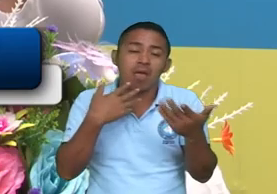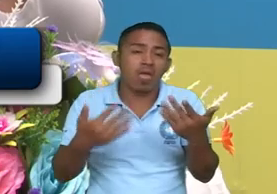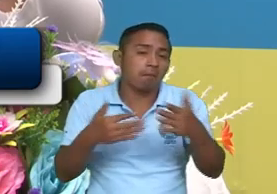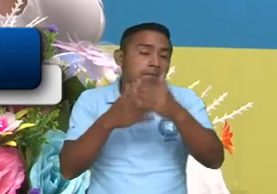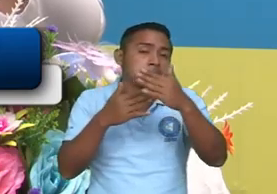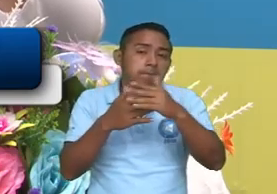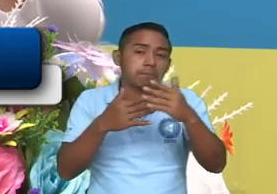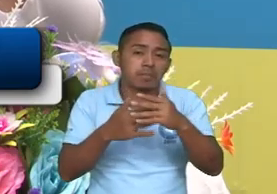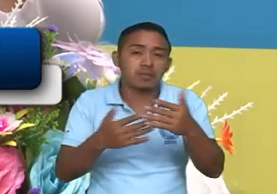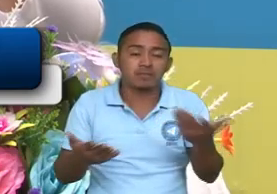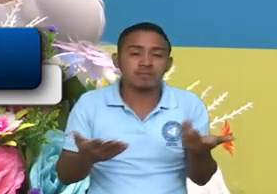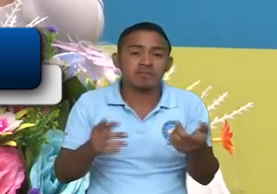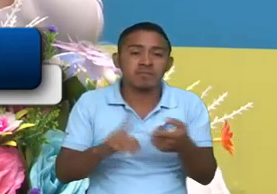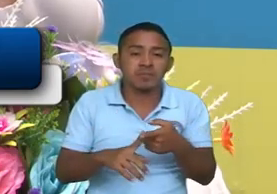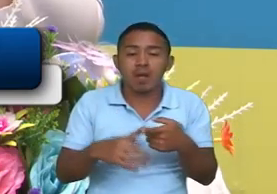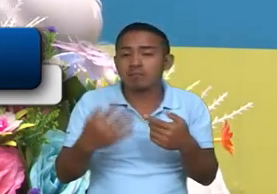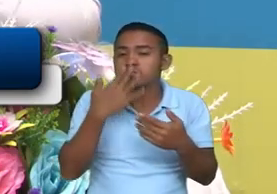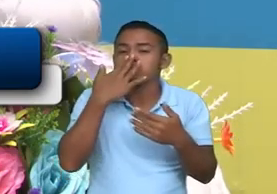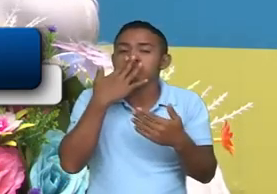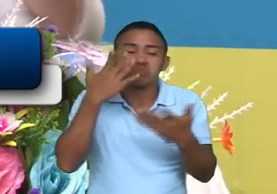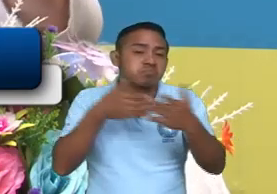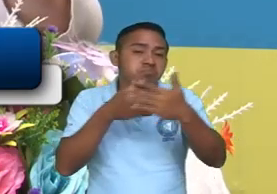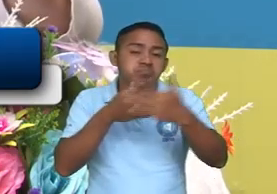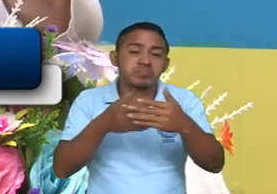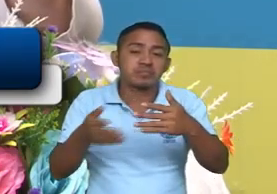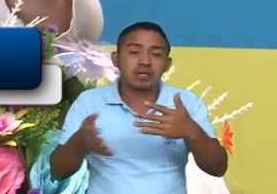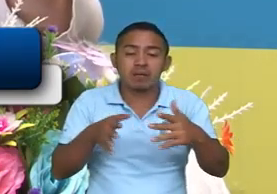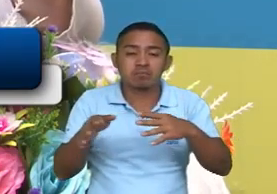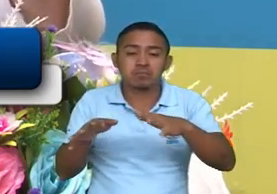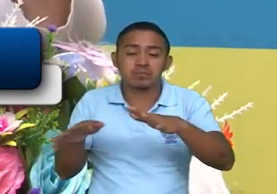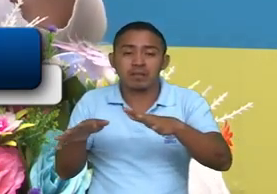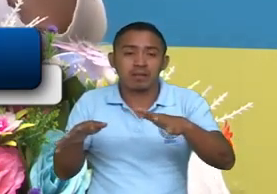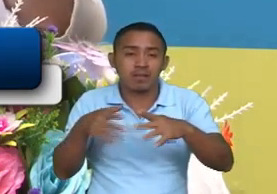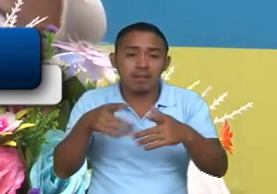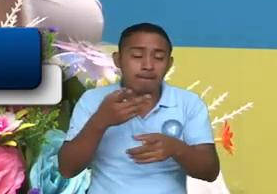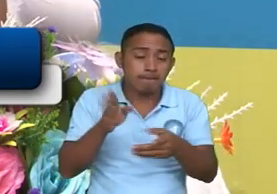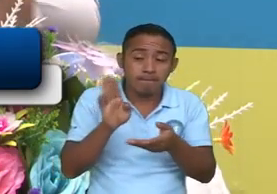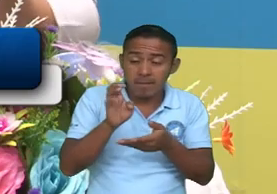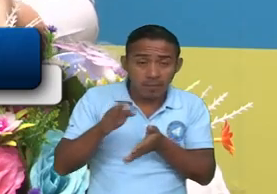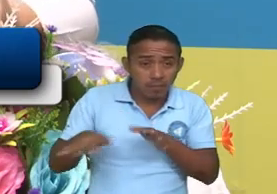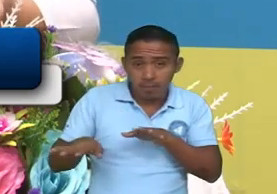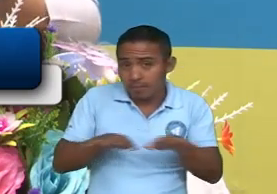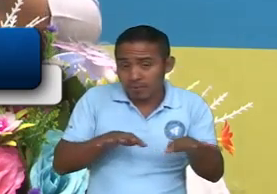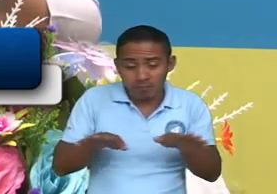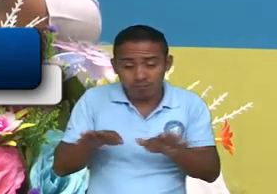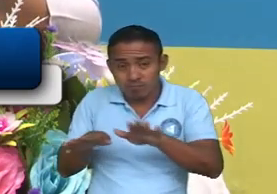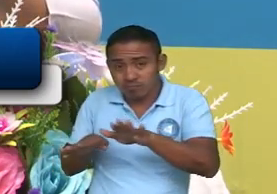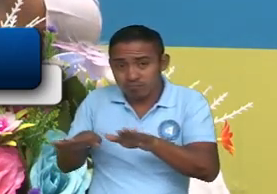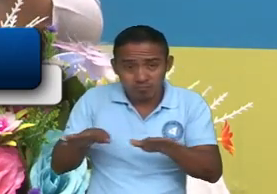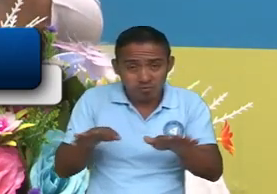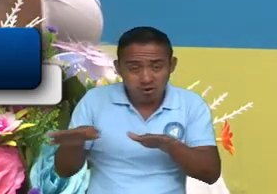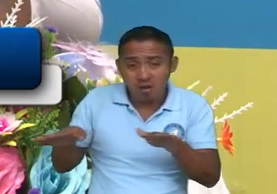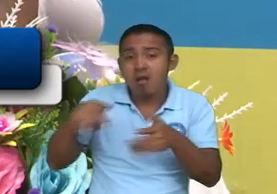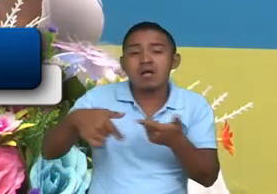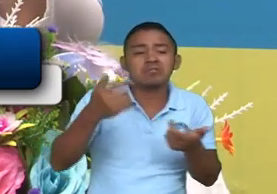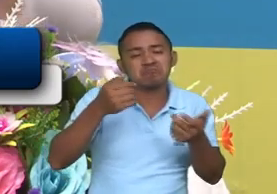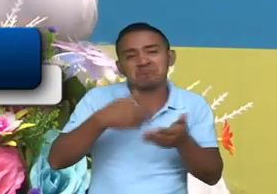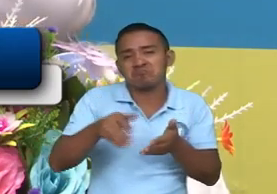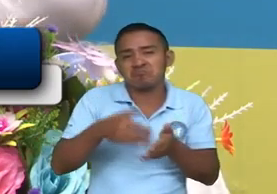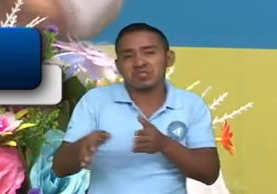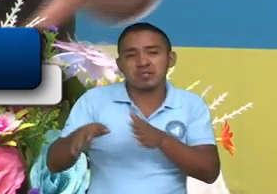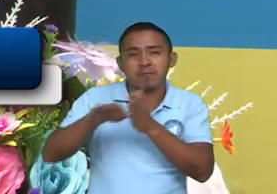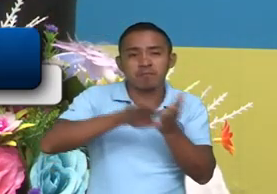La posición boca abajo incrementa el riesgo de que este niño, por un cambio de posición, que ellos lo hacen de